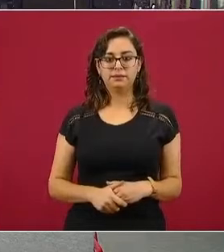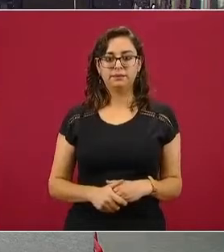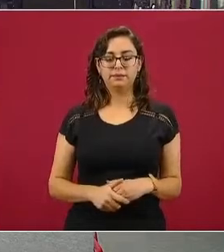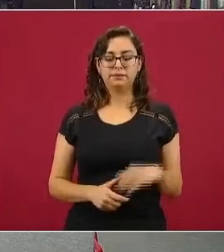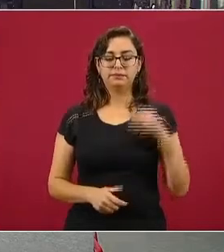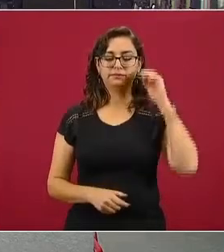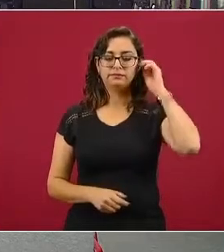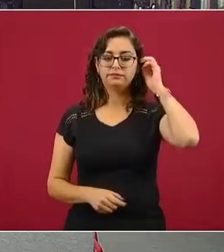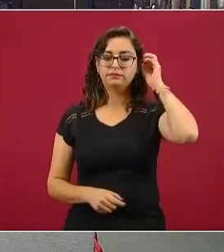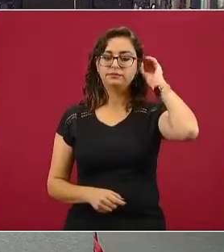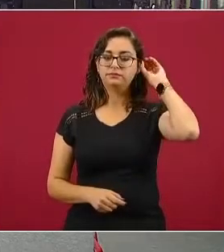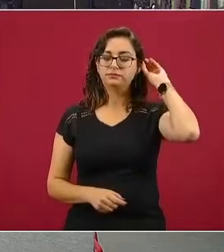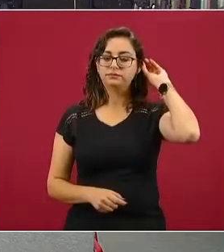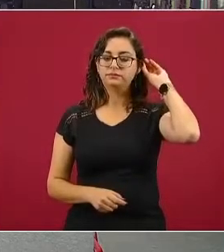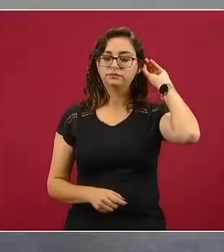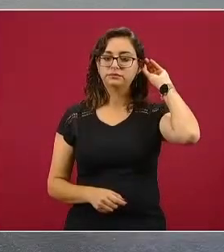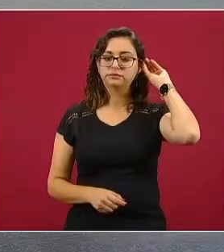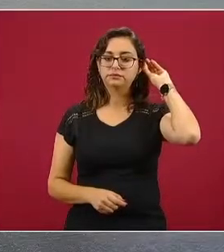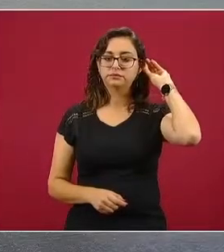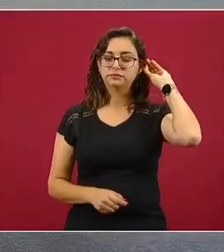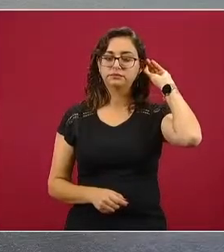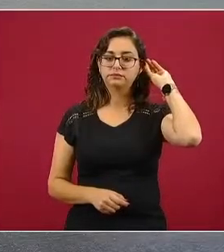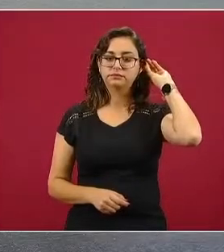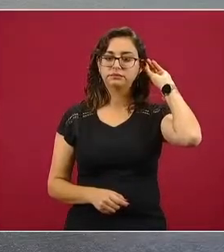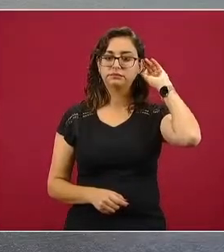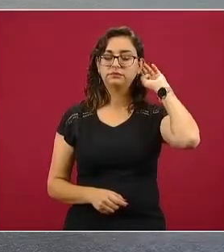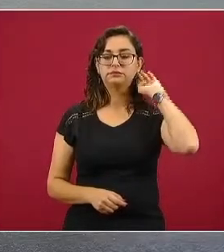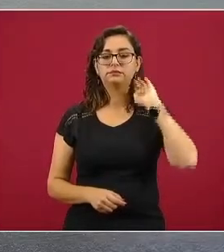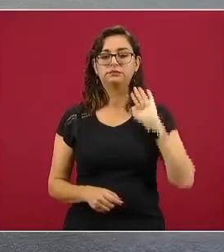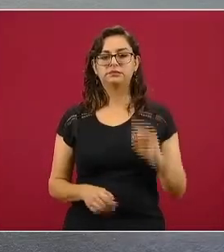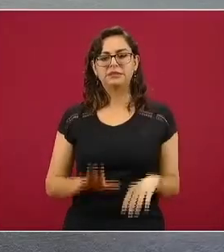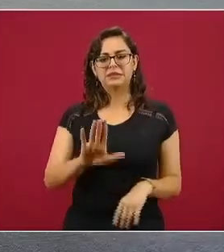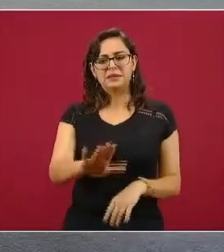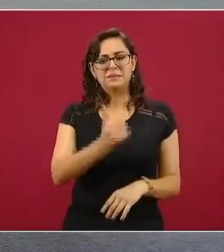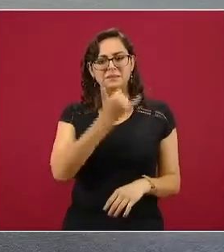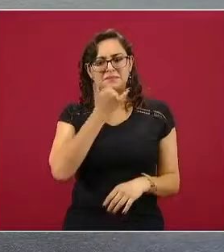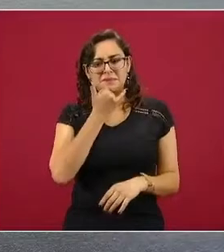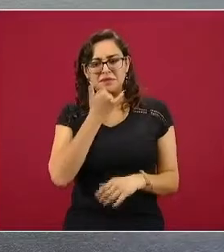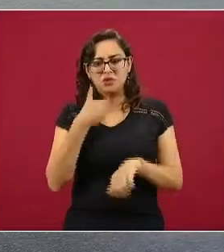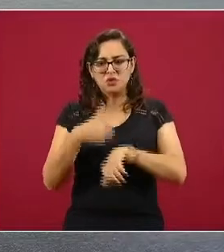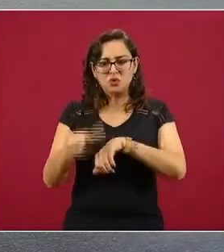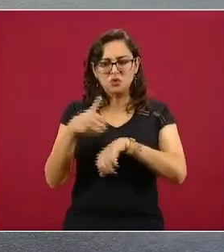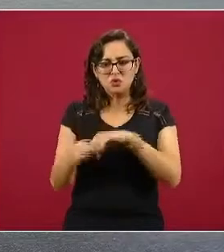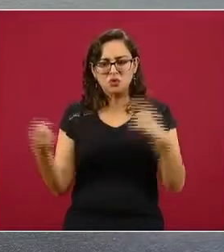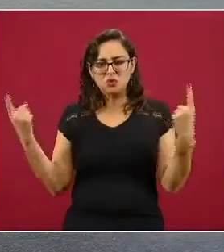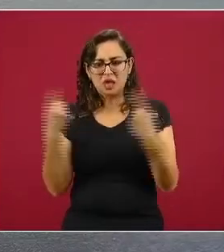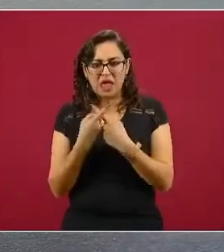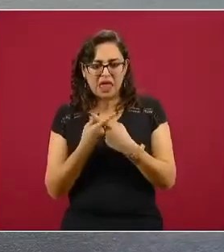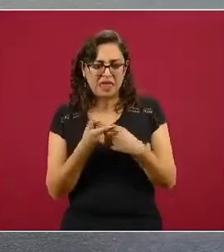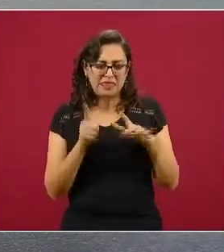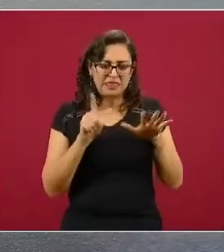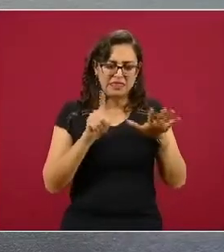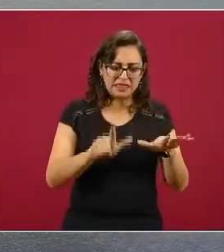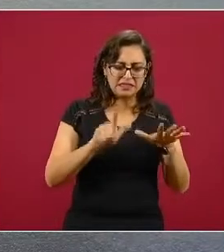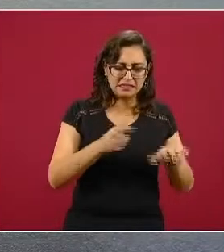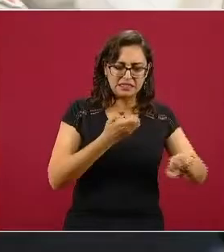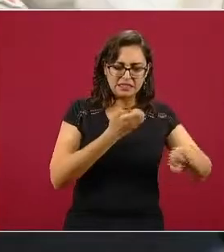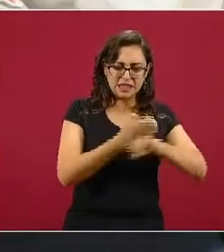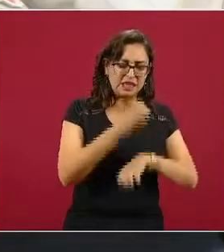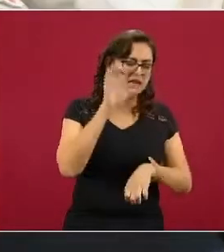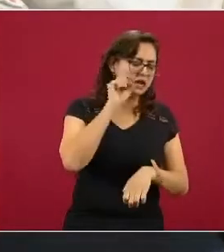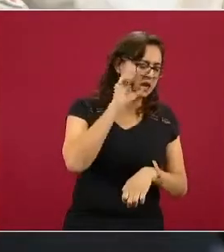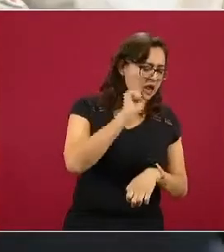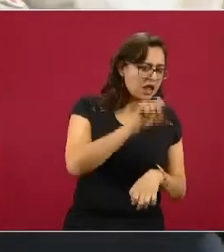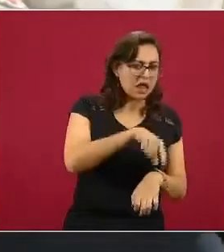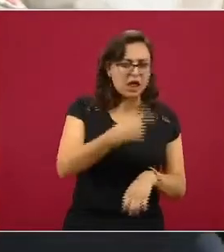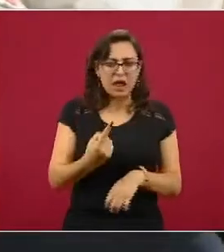usted. Solamente una precisión, no checan los números, son 17 en estados de naranja, 14 amarillo, uno en